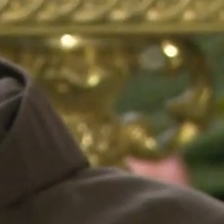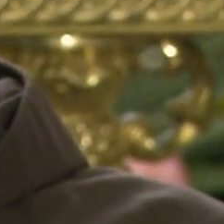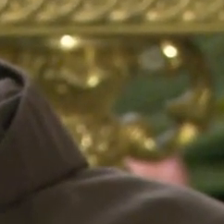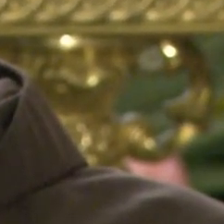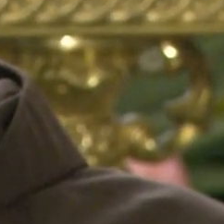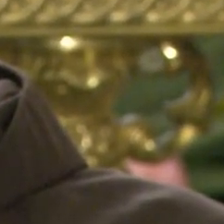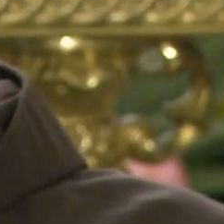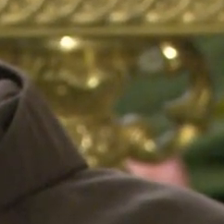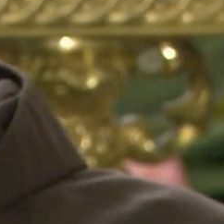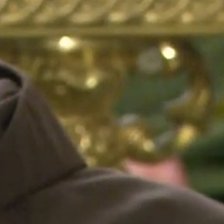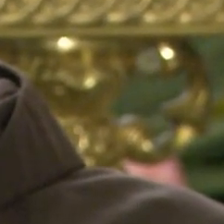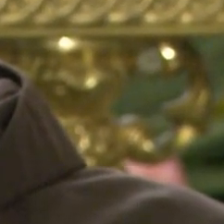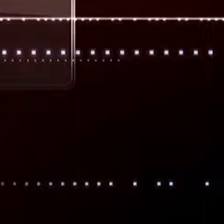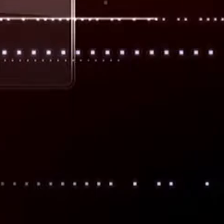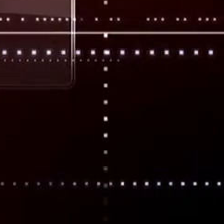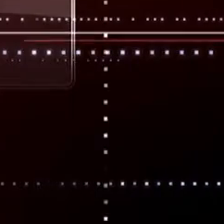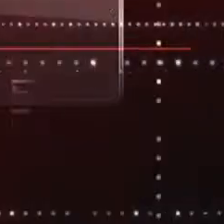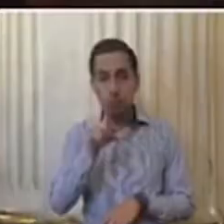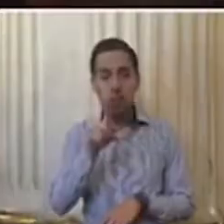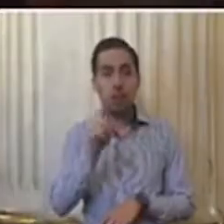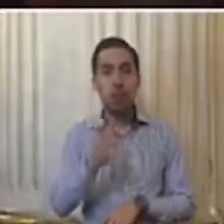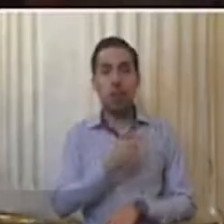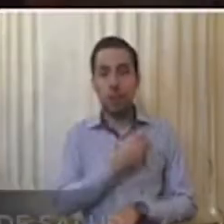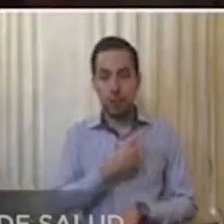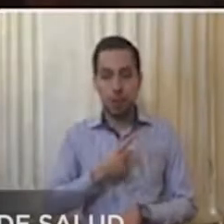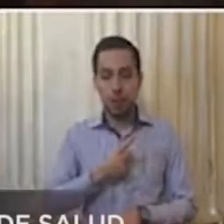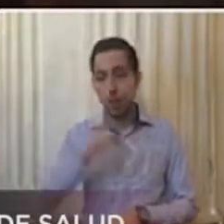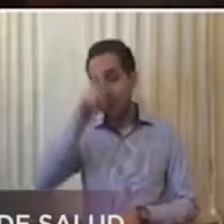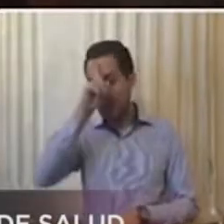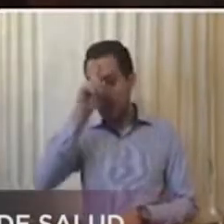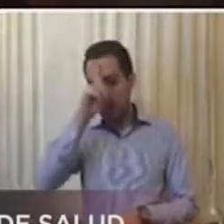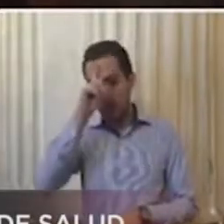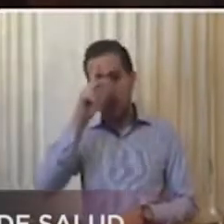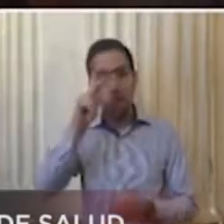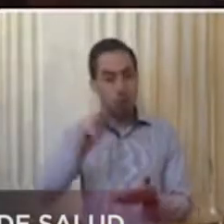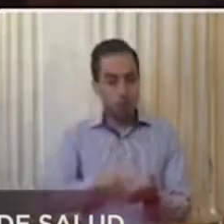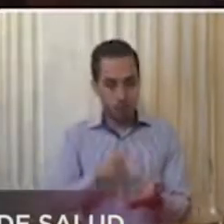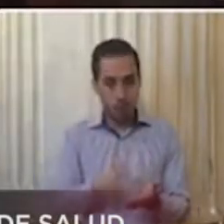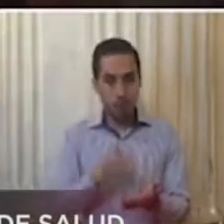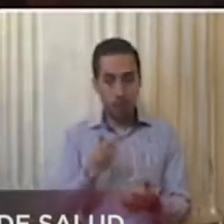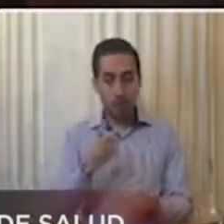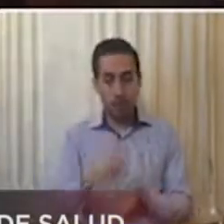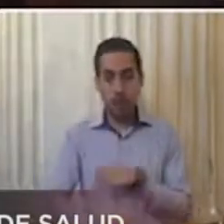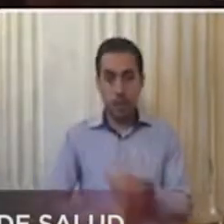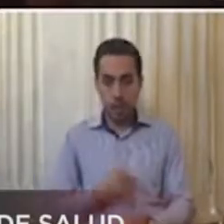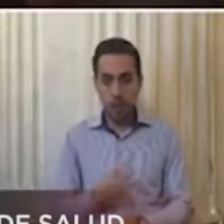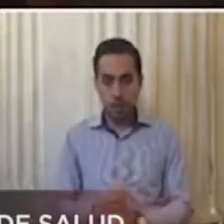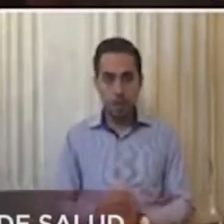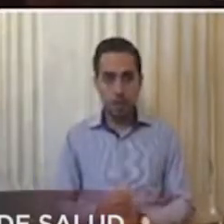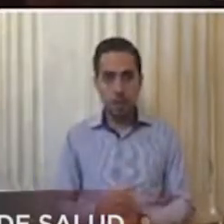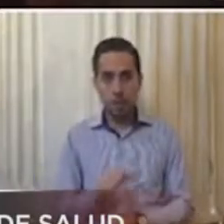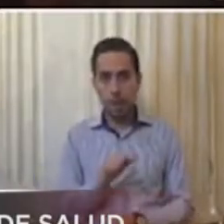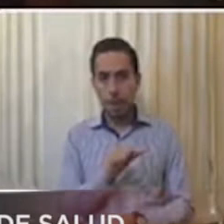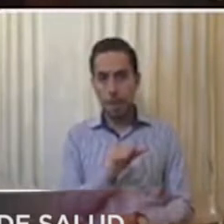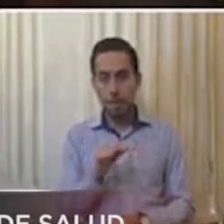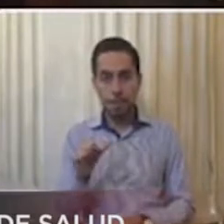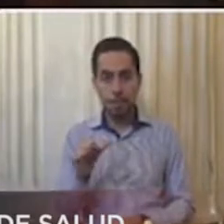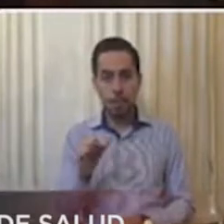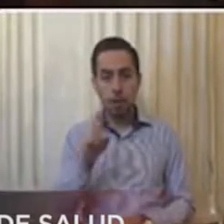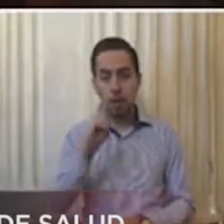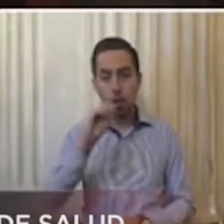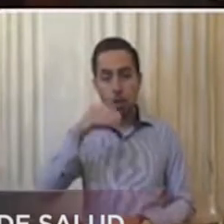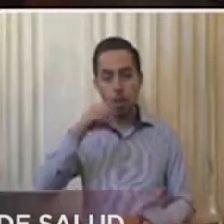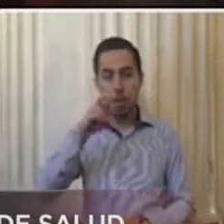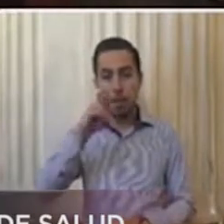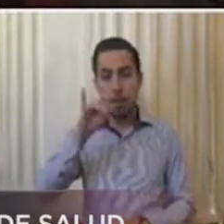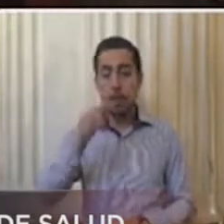del virus sars co2 se ha recomendado que nuevamente este año romería